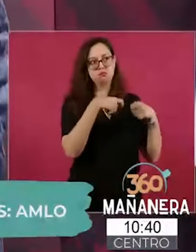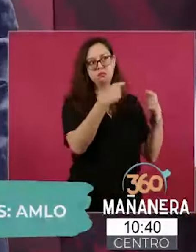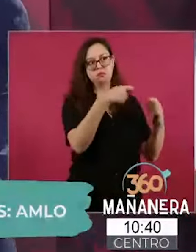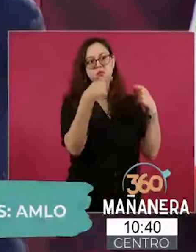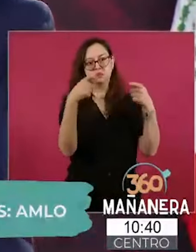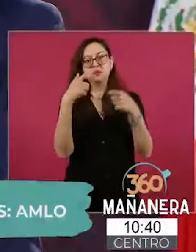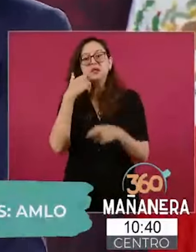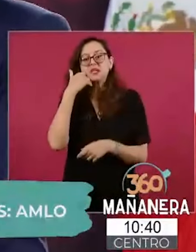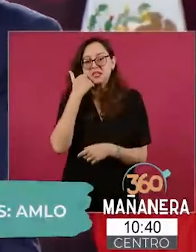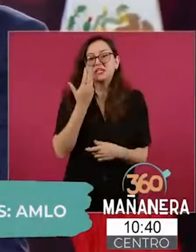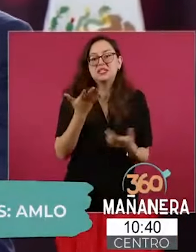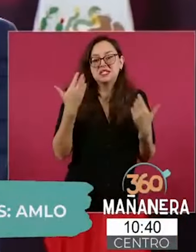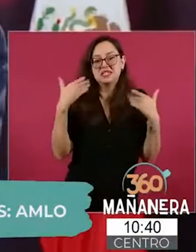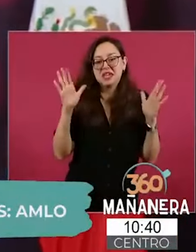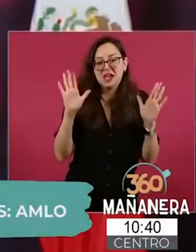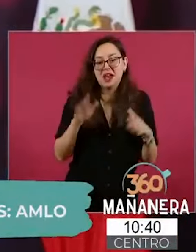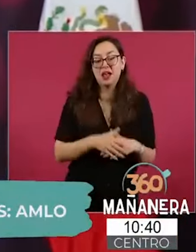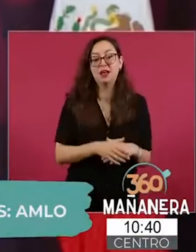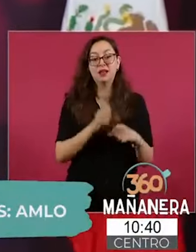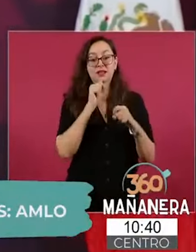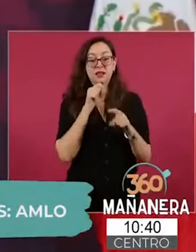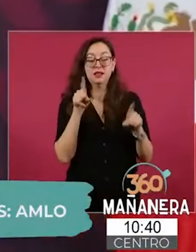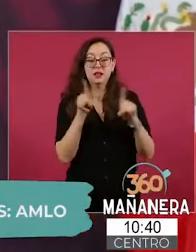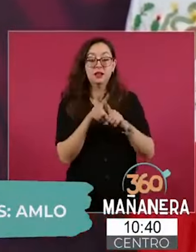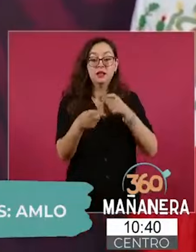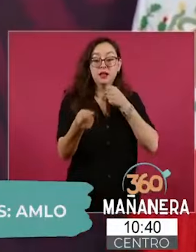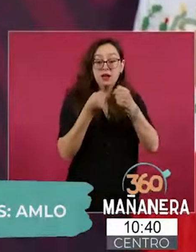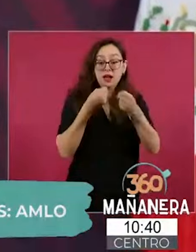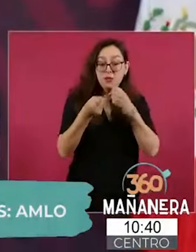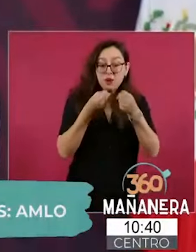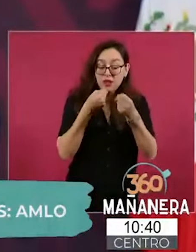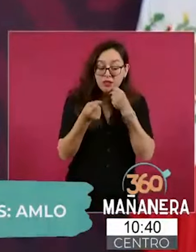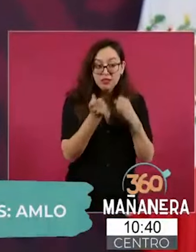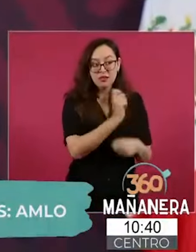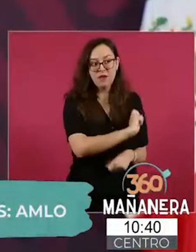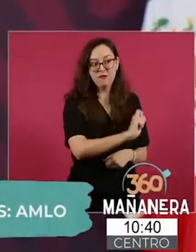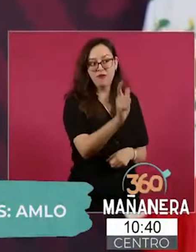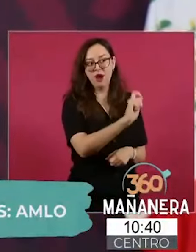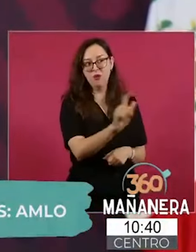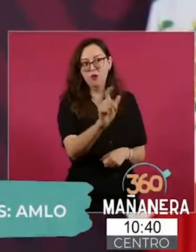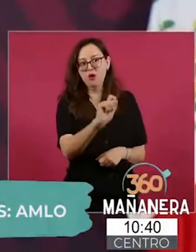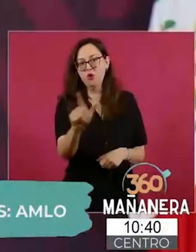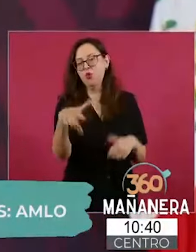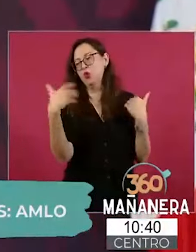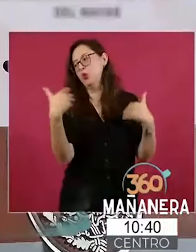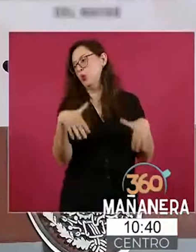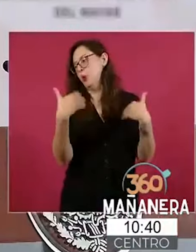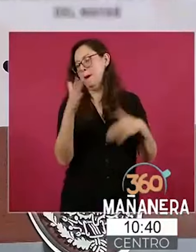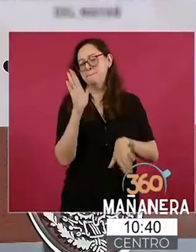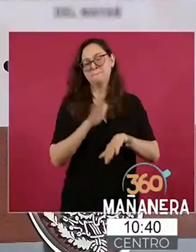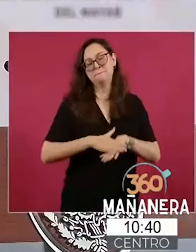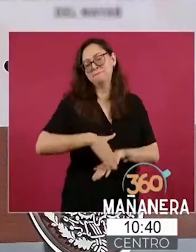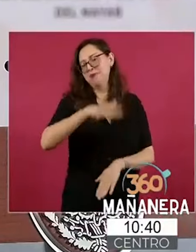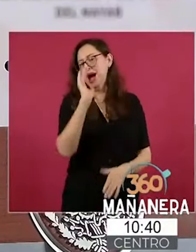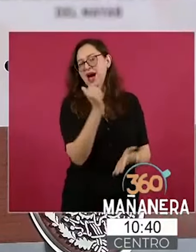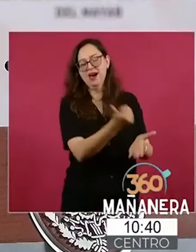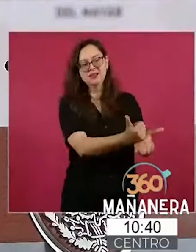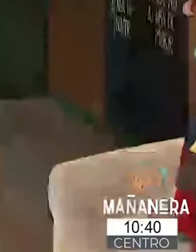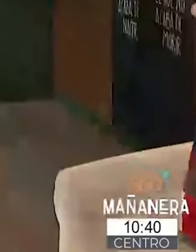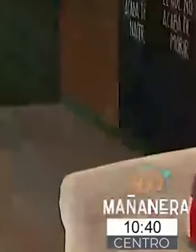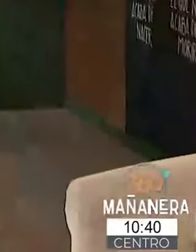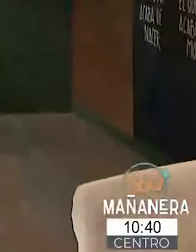radio televisión famosos esos ayudaron muchísimo también en la